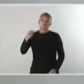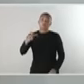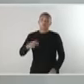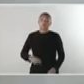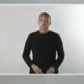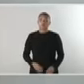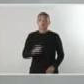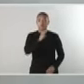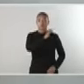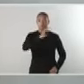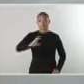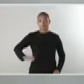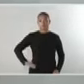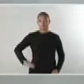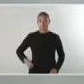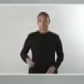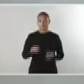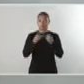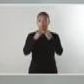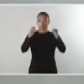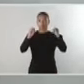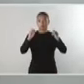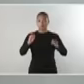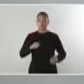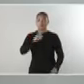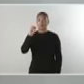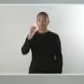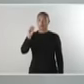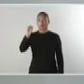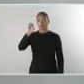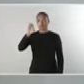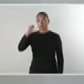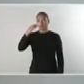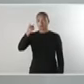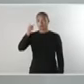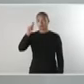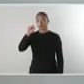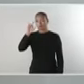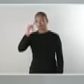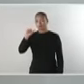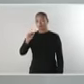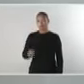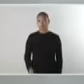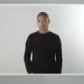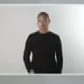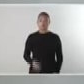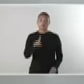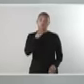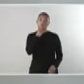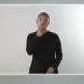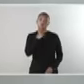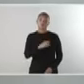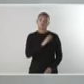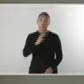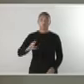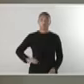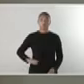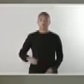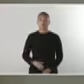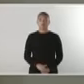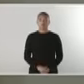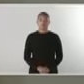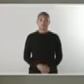el candidato independiente José Francisco Chavira Martínez por un minuto candidato